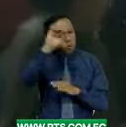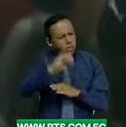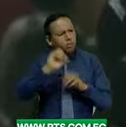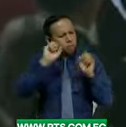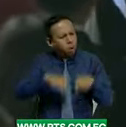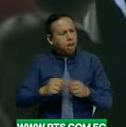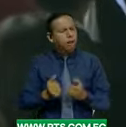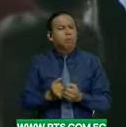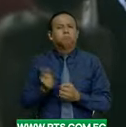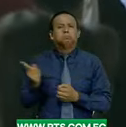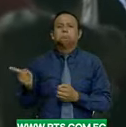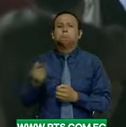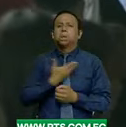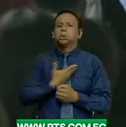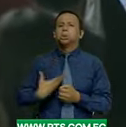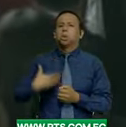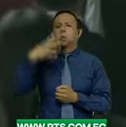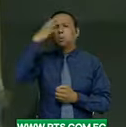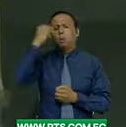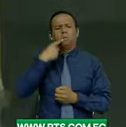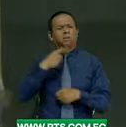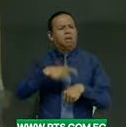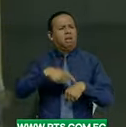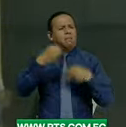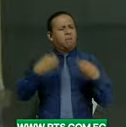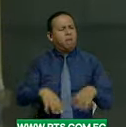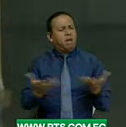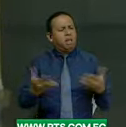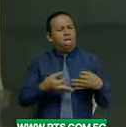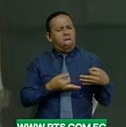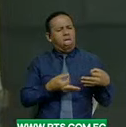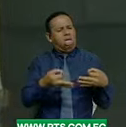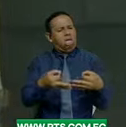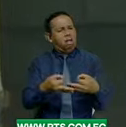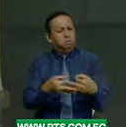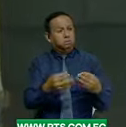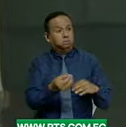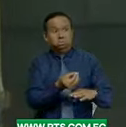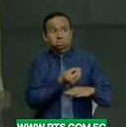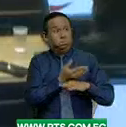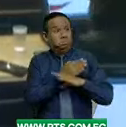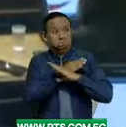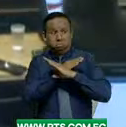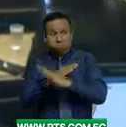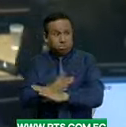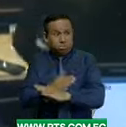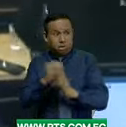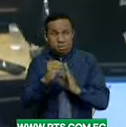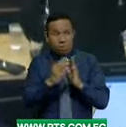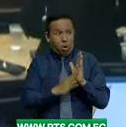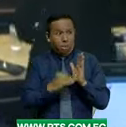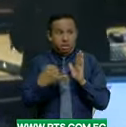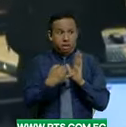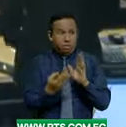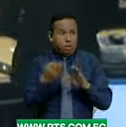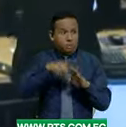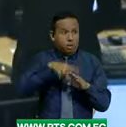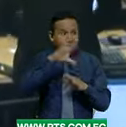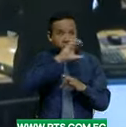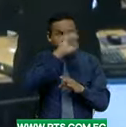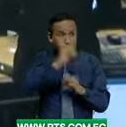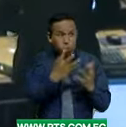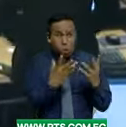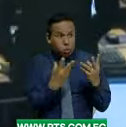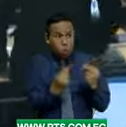no está dispuesto a perder tiempo. Y tras conocer el rechazo a la propuesta que buscaba incrementar el IVA, el primer